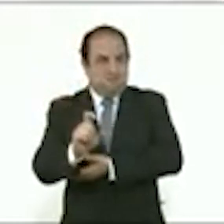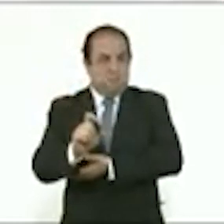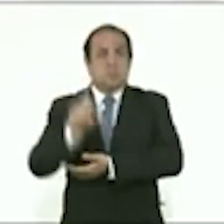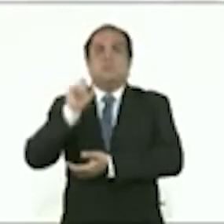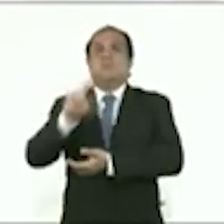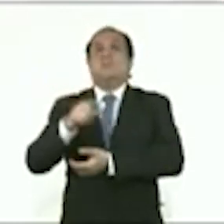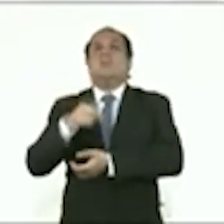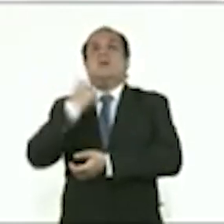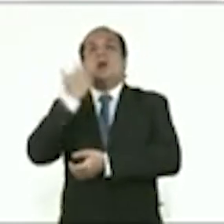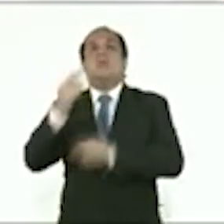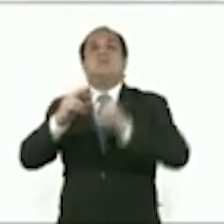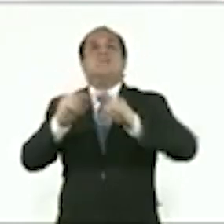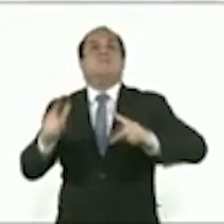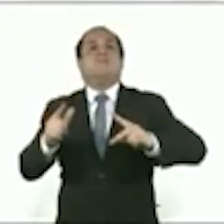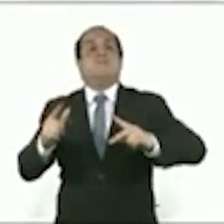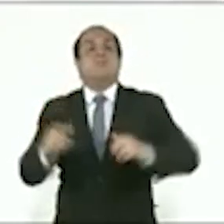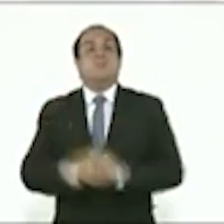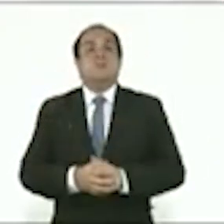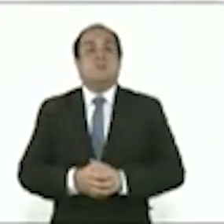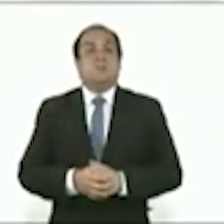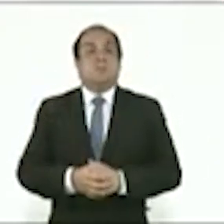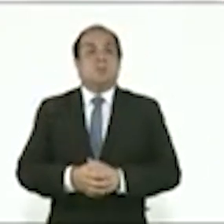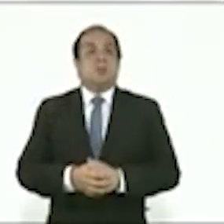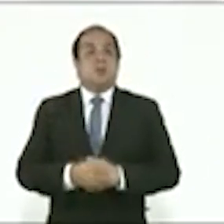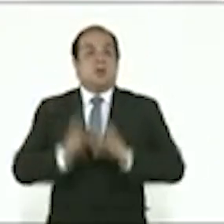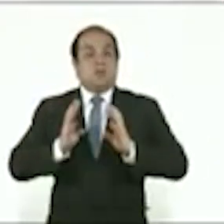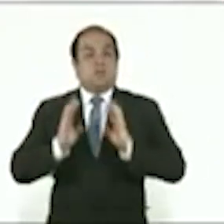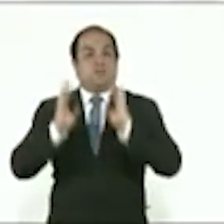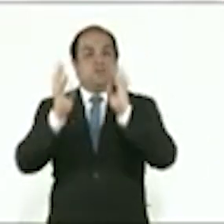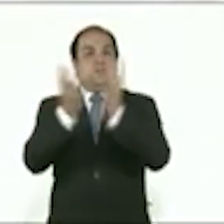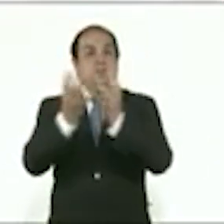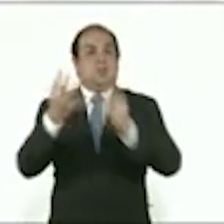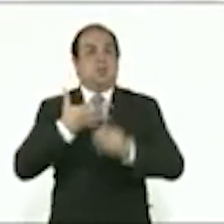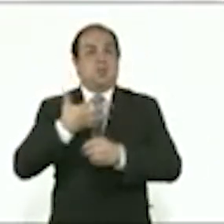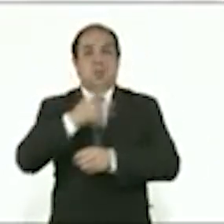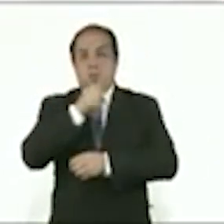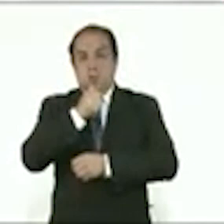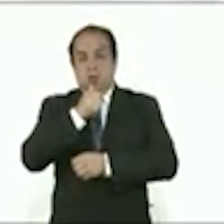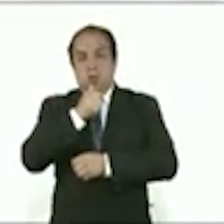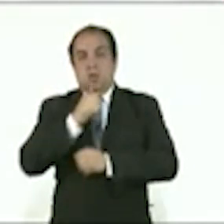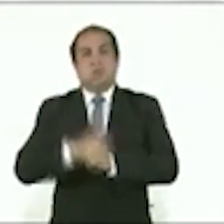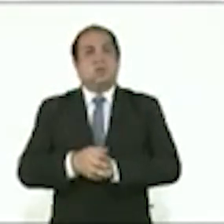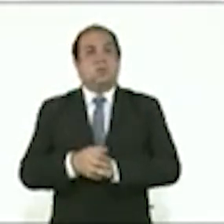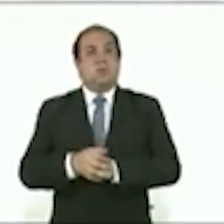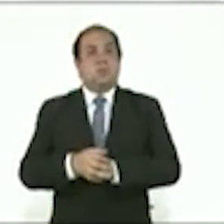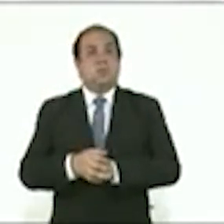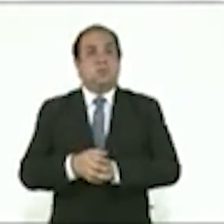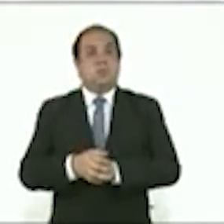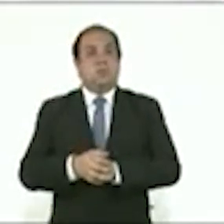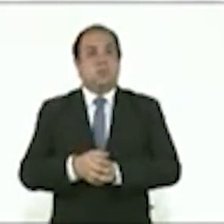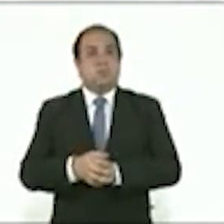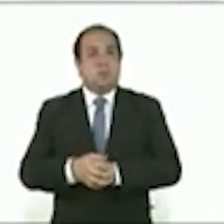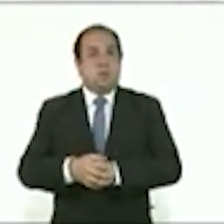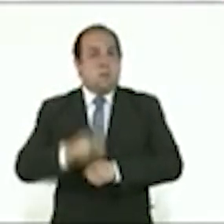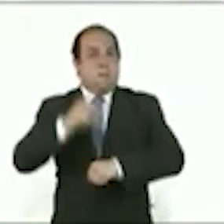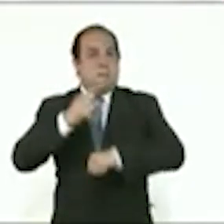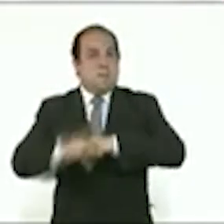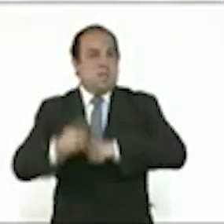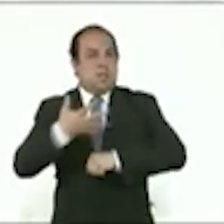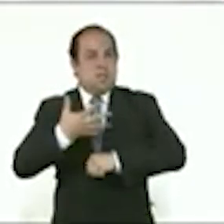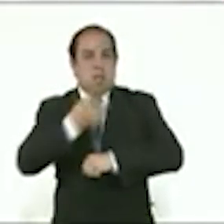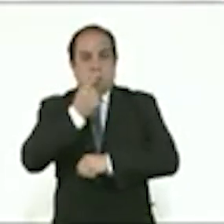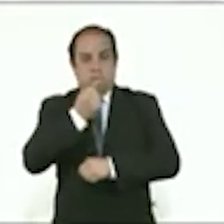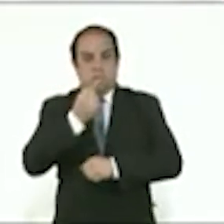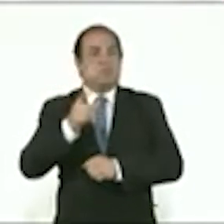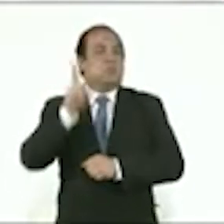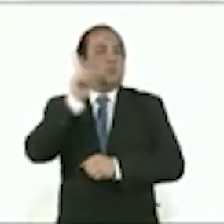intentar romperlos. Entonces, se ponen vallas porque tampoco podemos exponer a nuestras compañeras policías para evitar